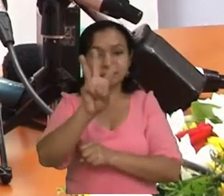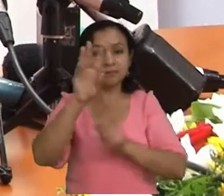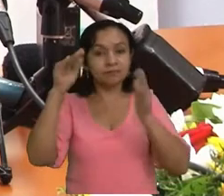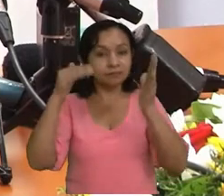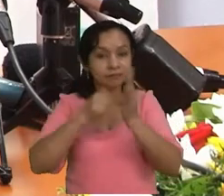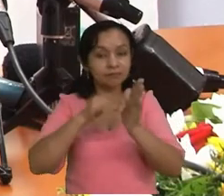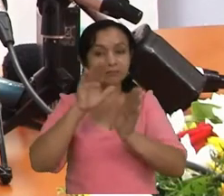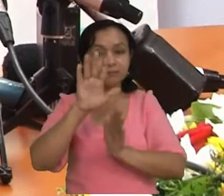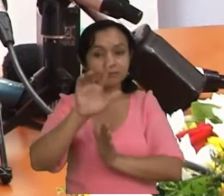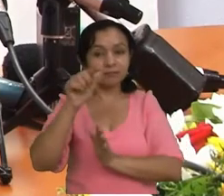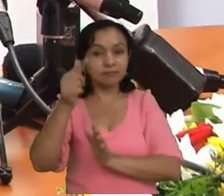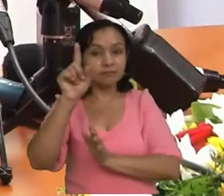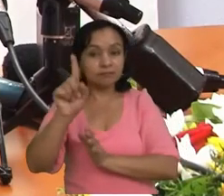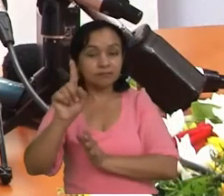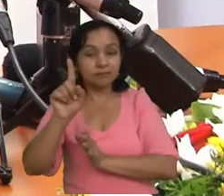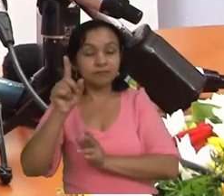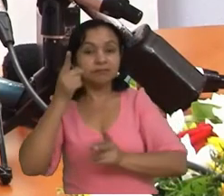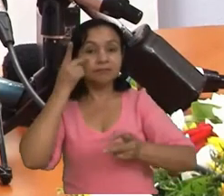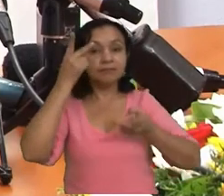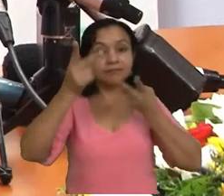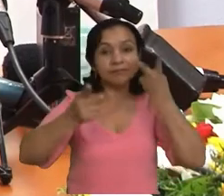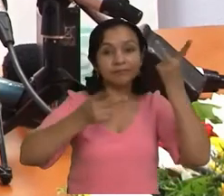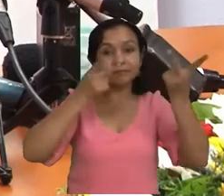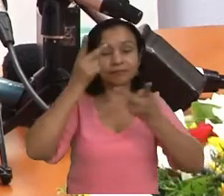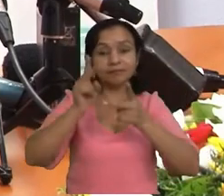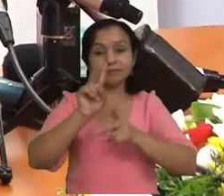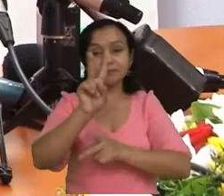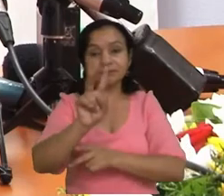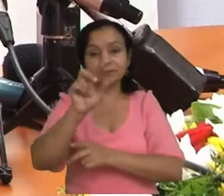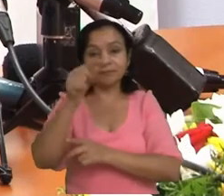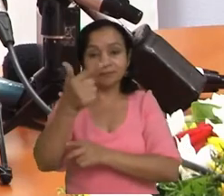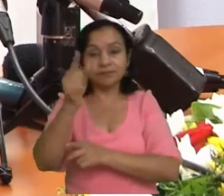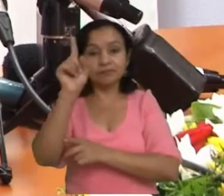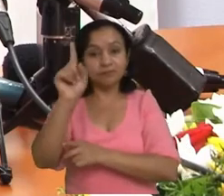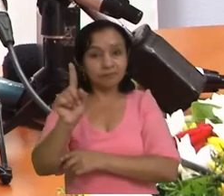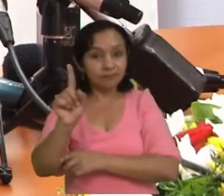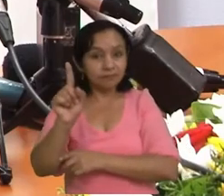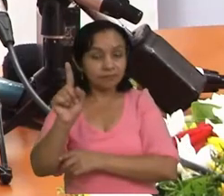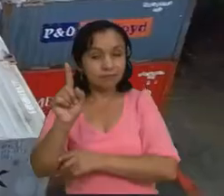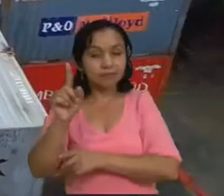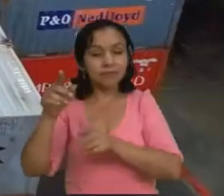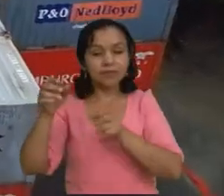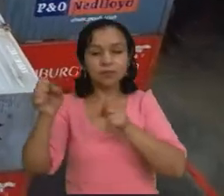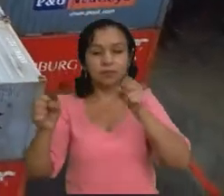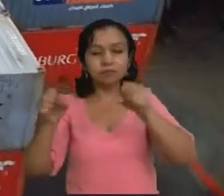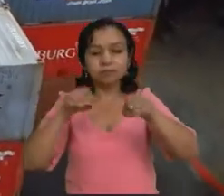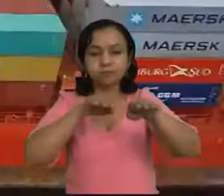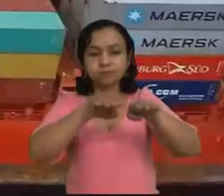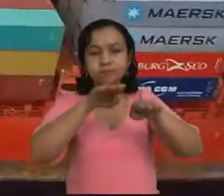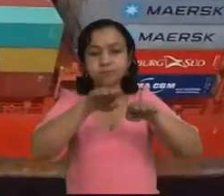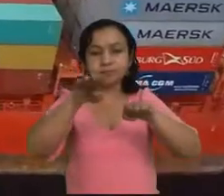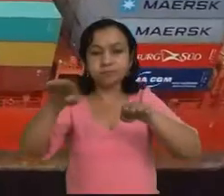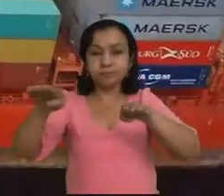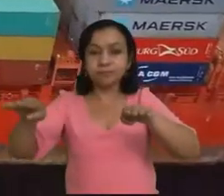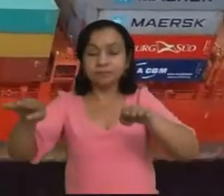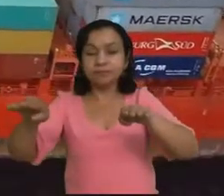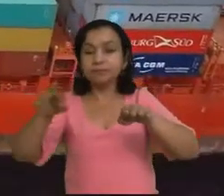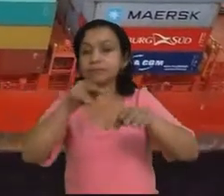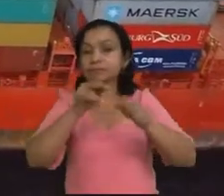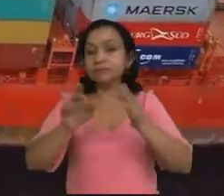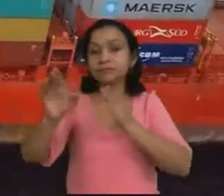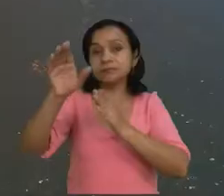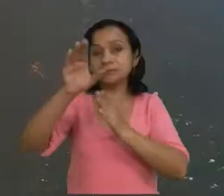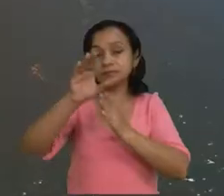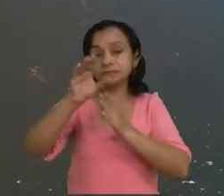3,571 visitantes en el malecón y 271 vehículos. La reingeniería del puerto de Corinto, que